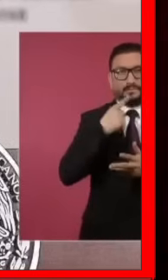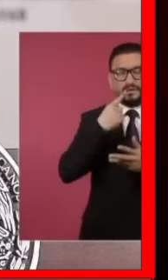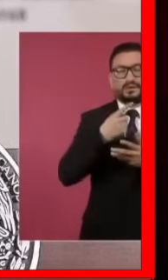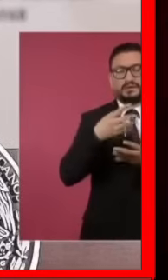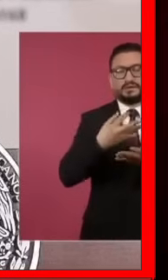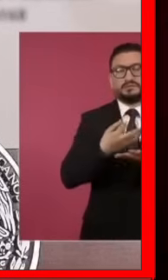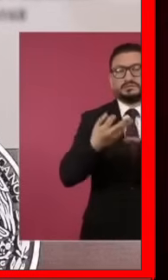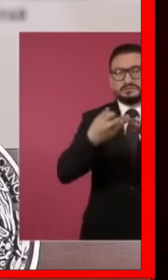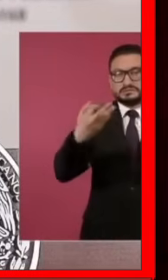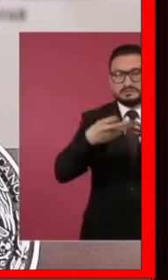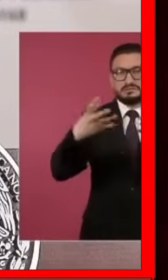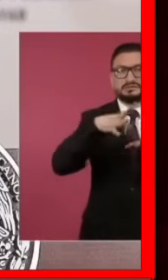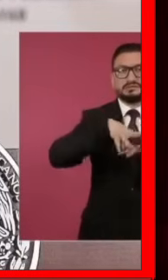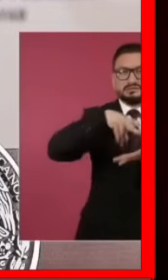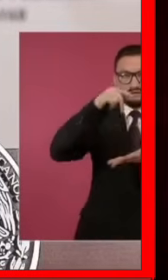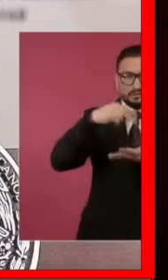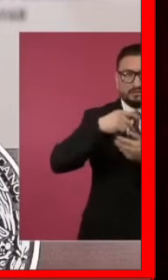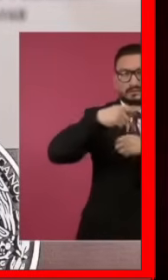arena y la grava,